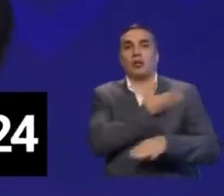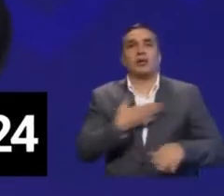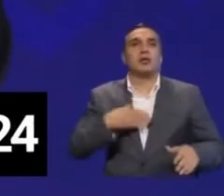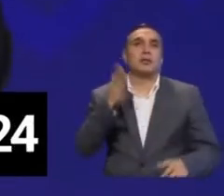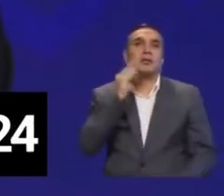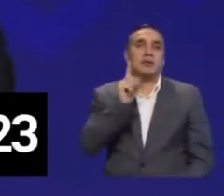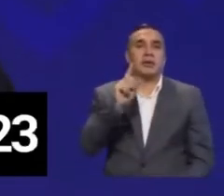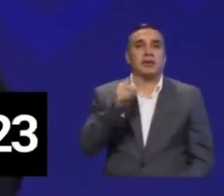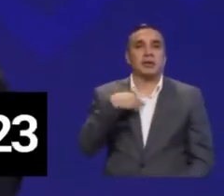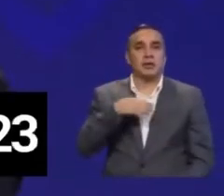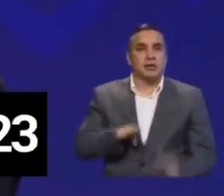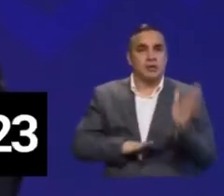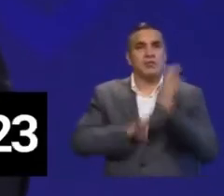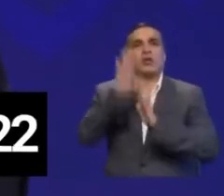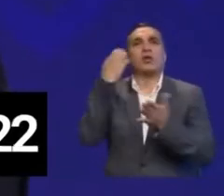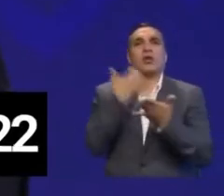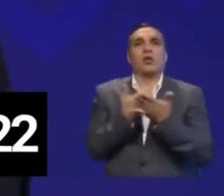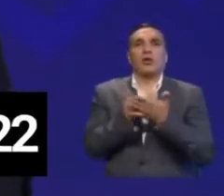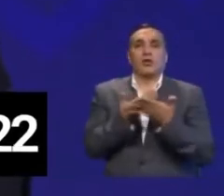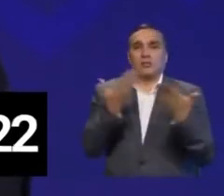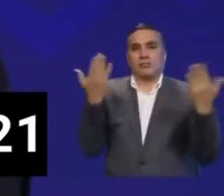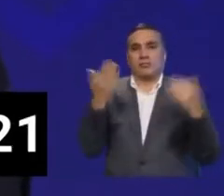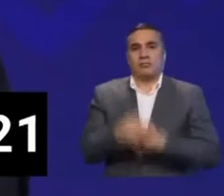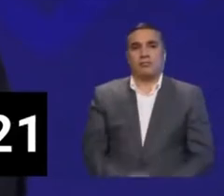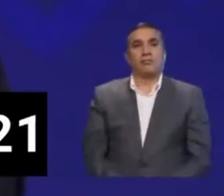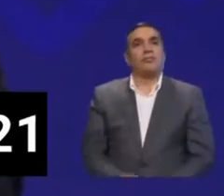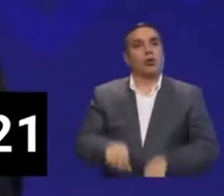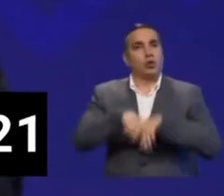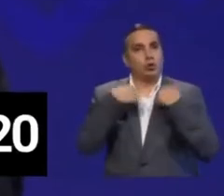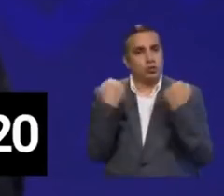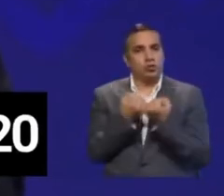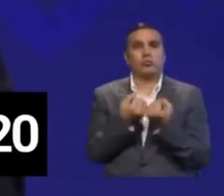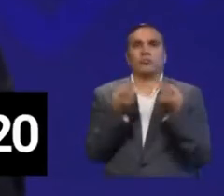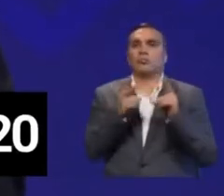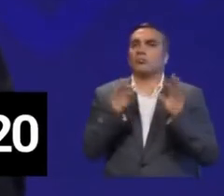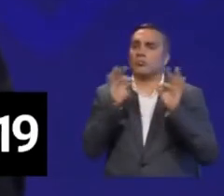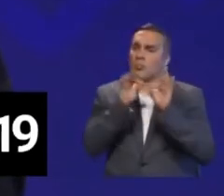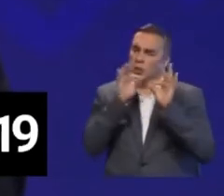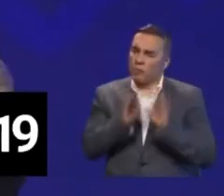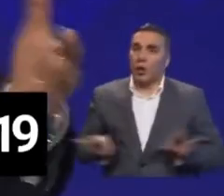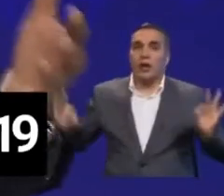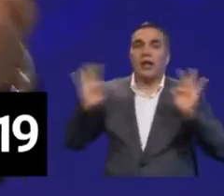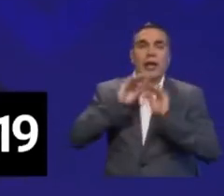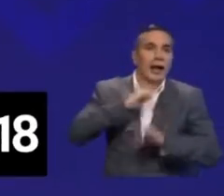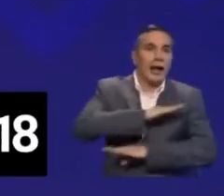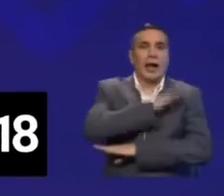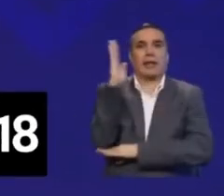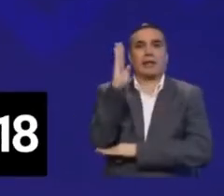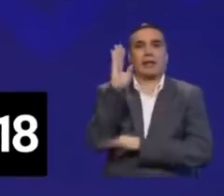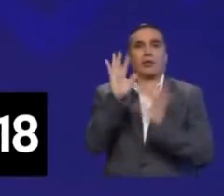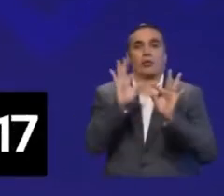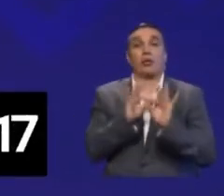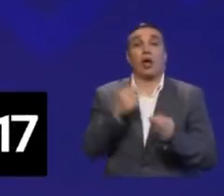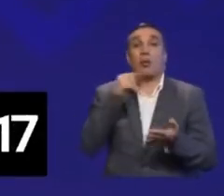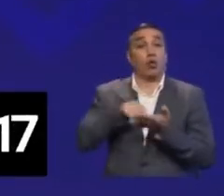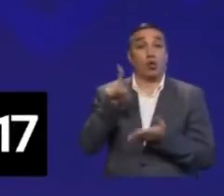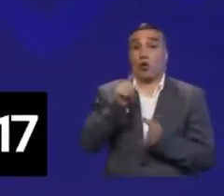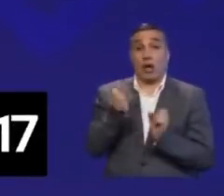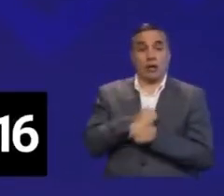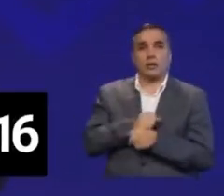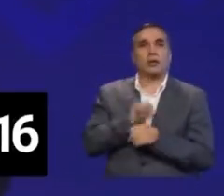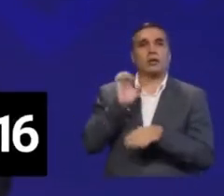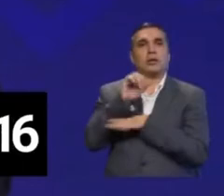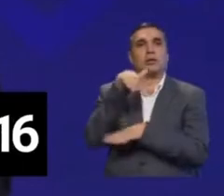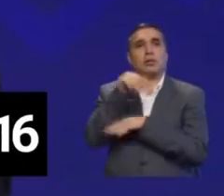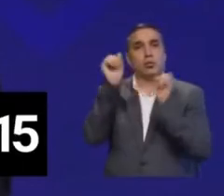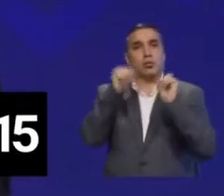experiencia que nos saque de la crisis económica, social y fundamentalmente ética, porque si esto no lo hacemos, el Ecuador se